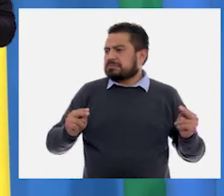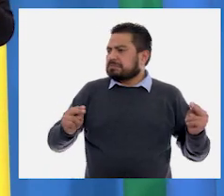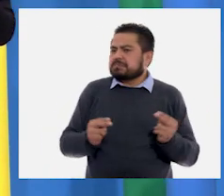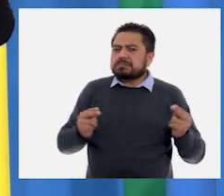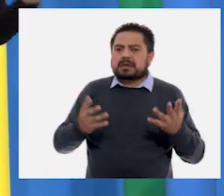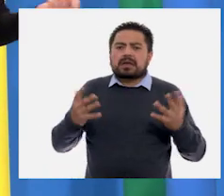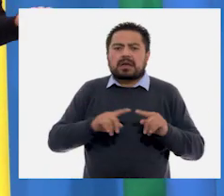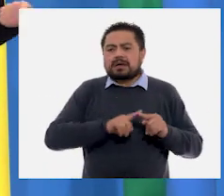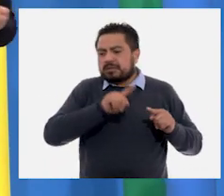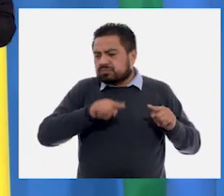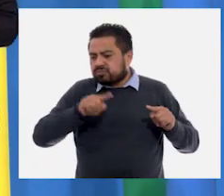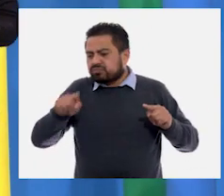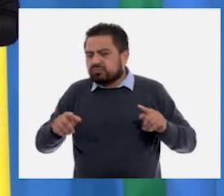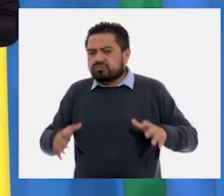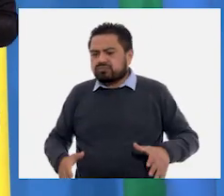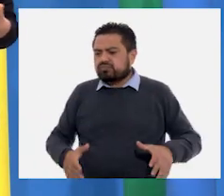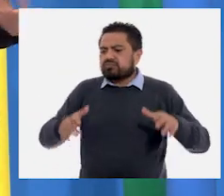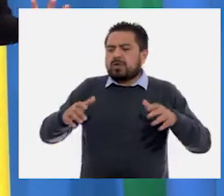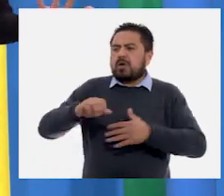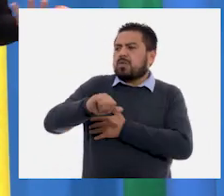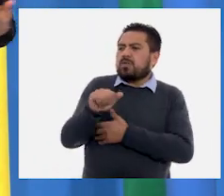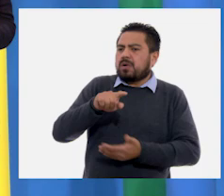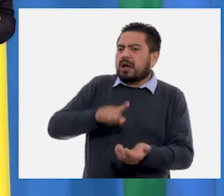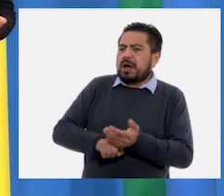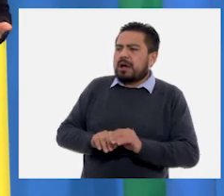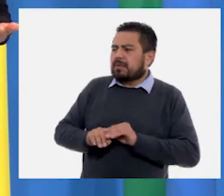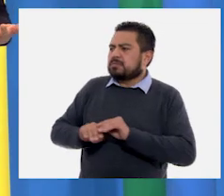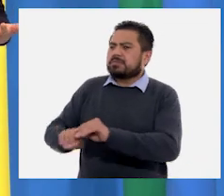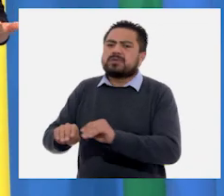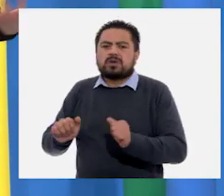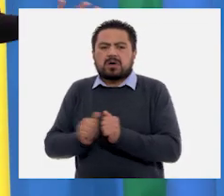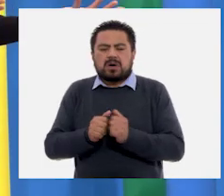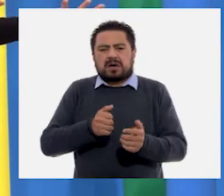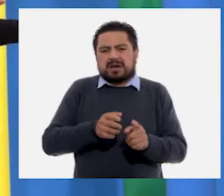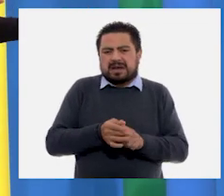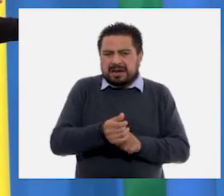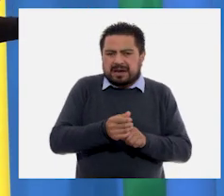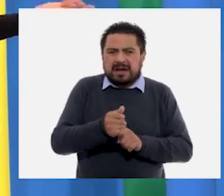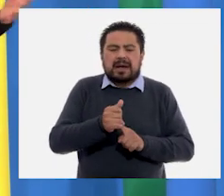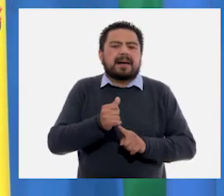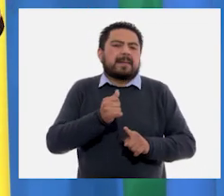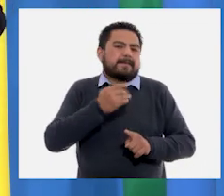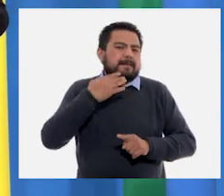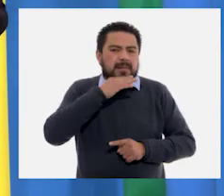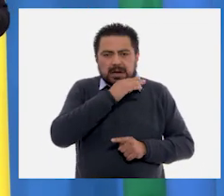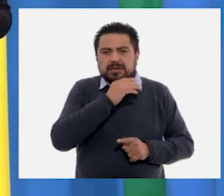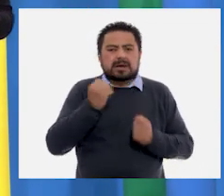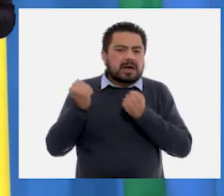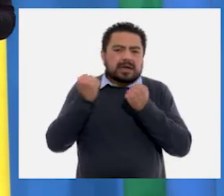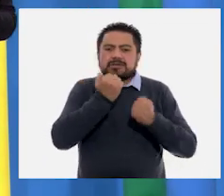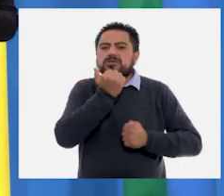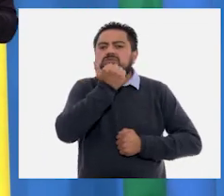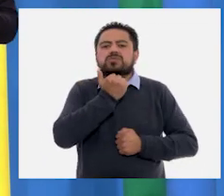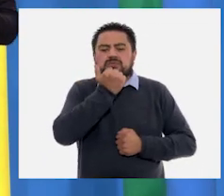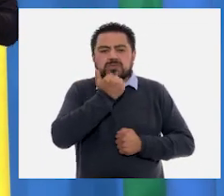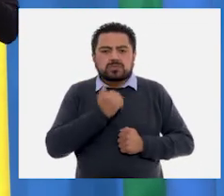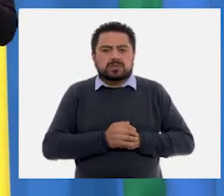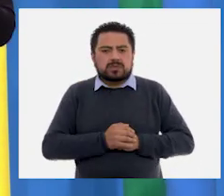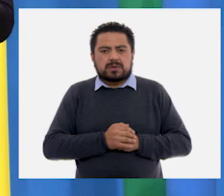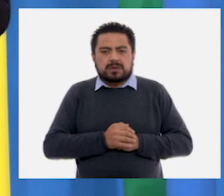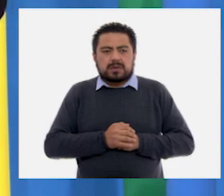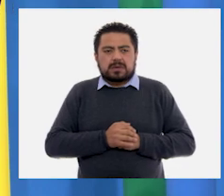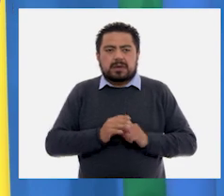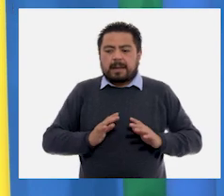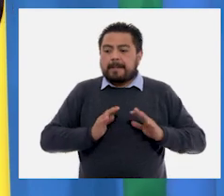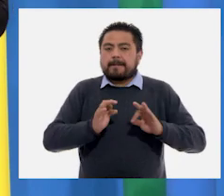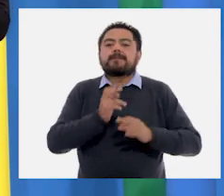los sacos y los costales donde se guardaban, los granos de maíz y la caña de azúcar. O también, por ejemplo, los